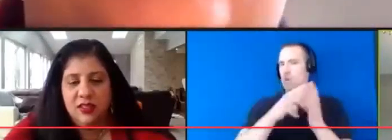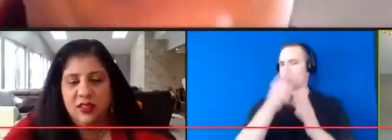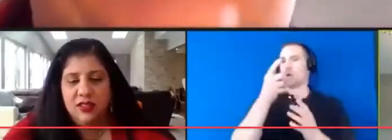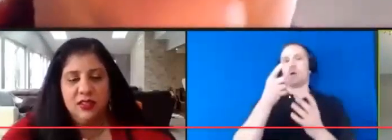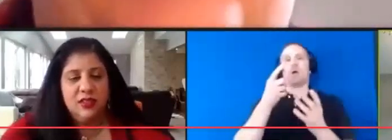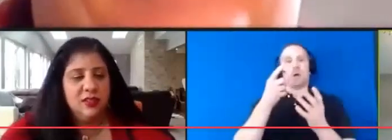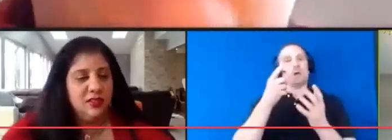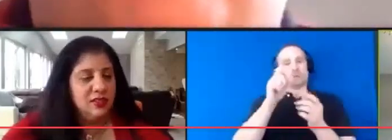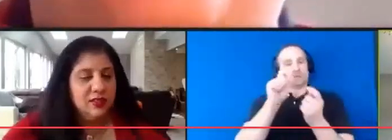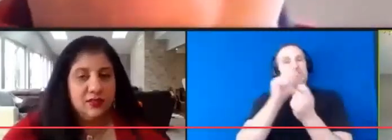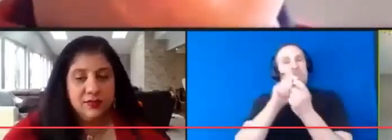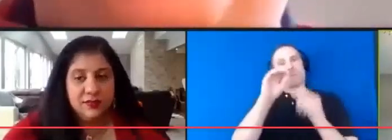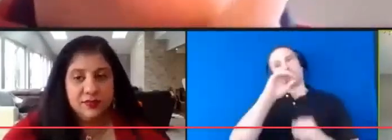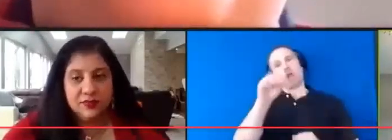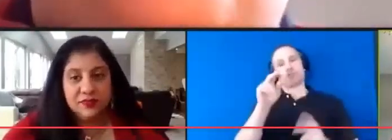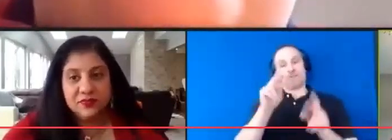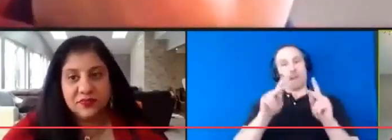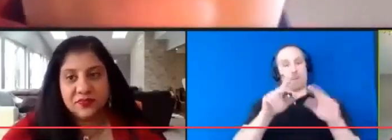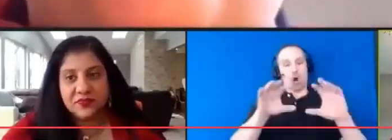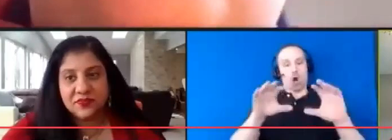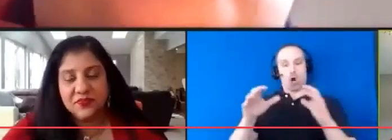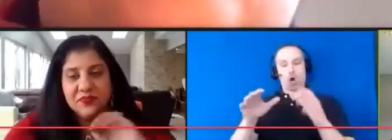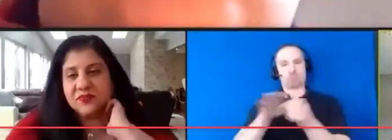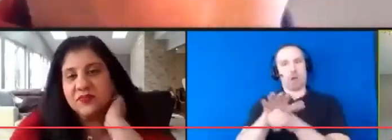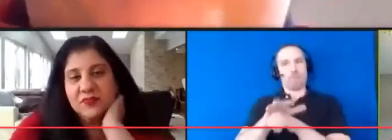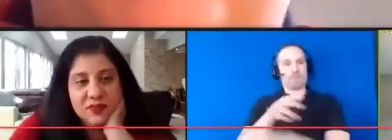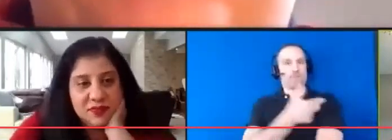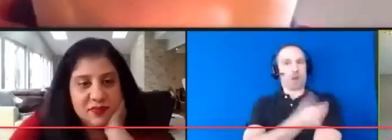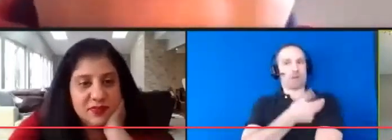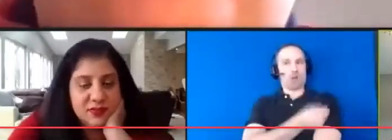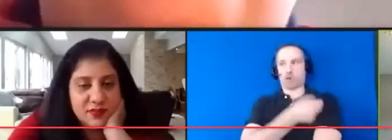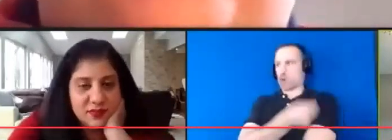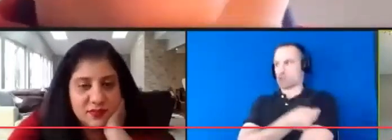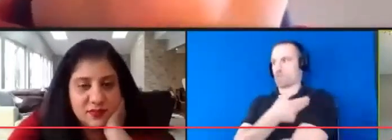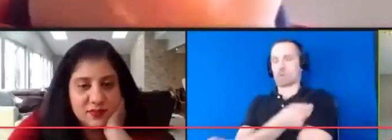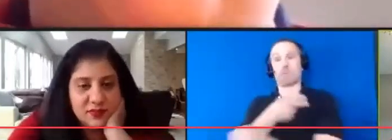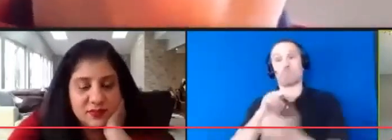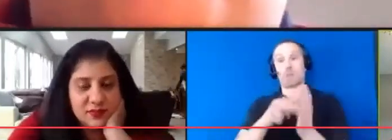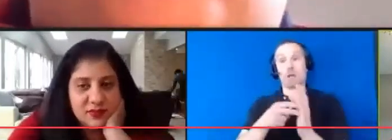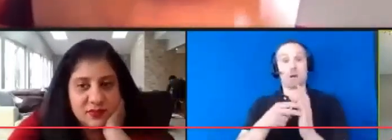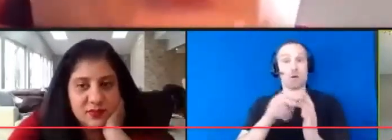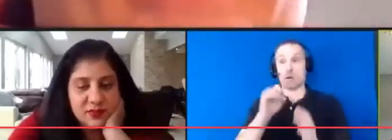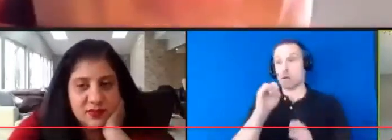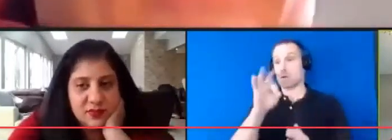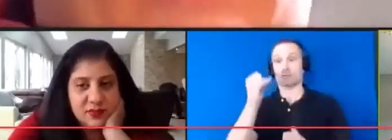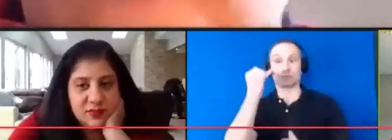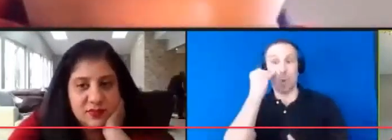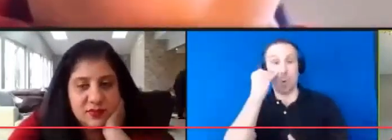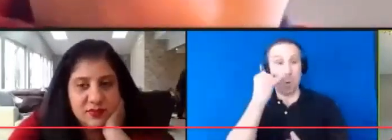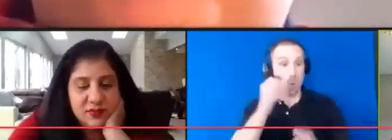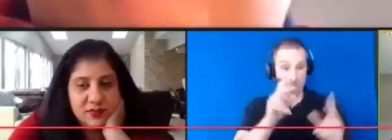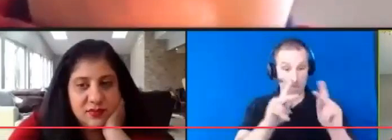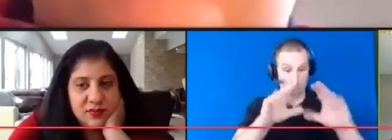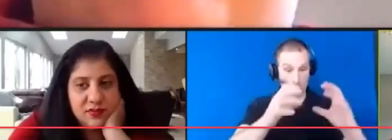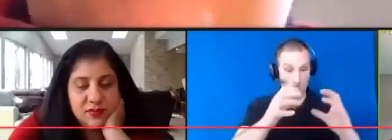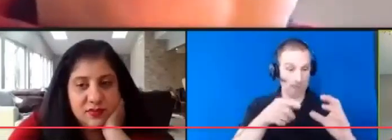que necesitamos que los niños sean vacunados para que haya inmunidad de